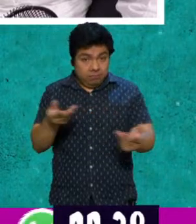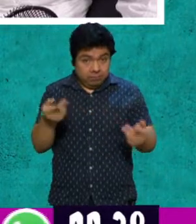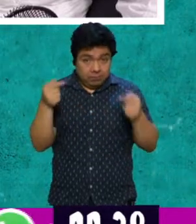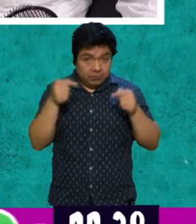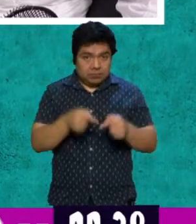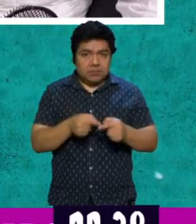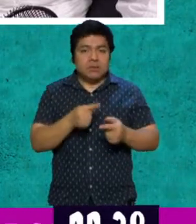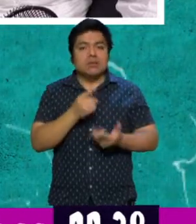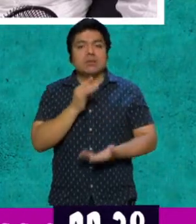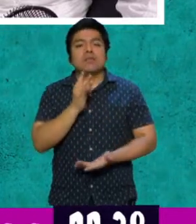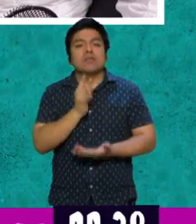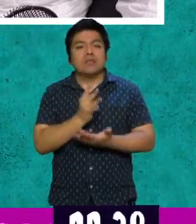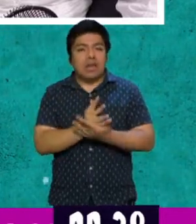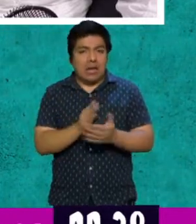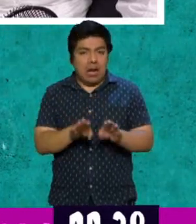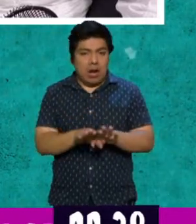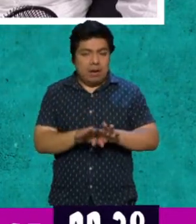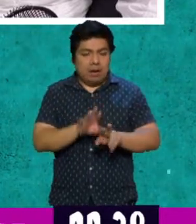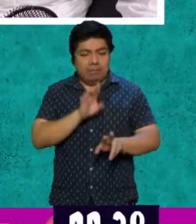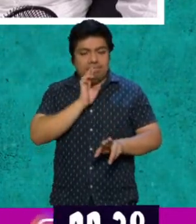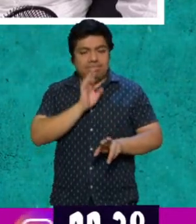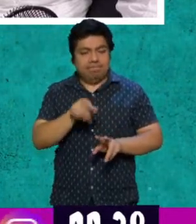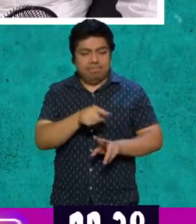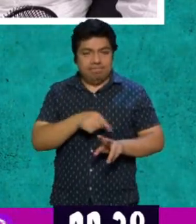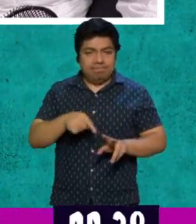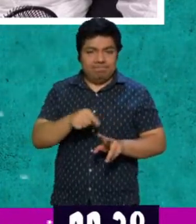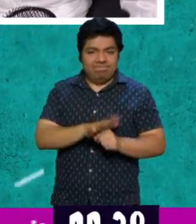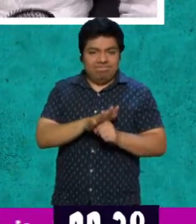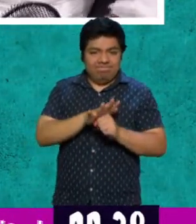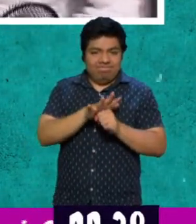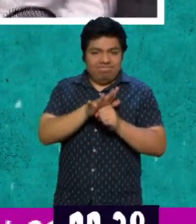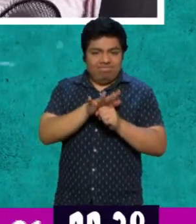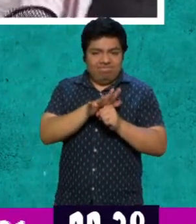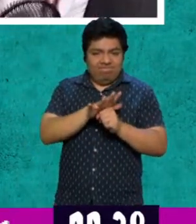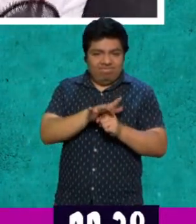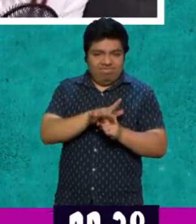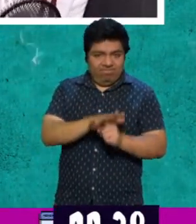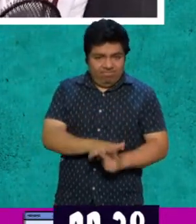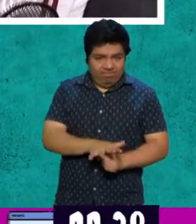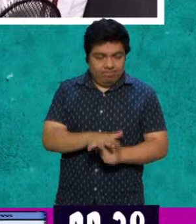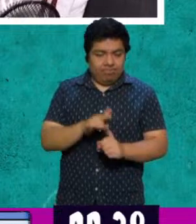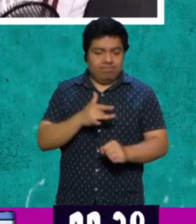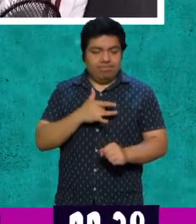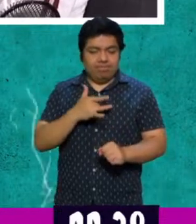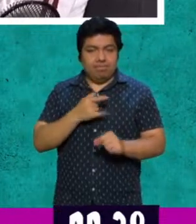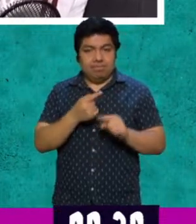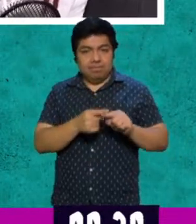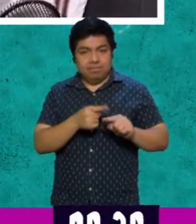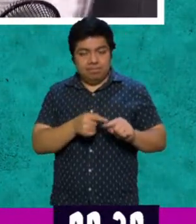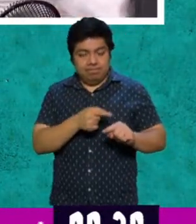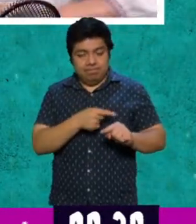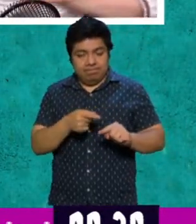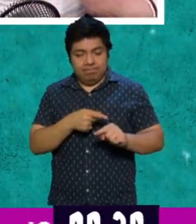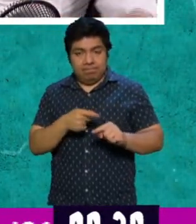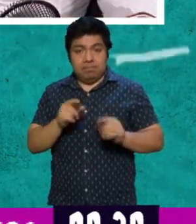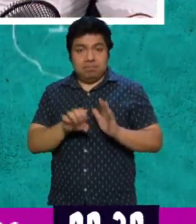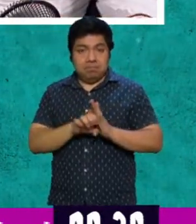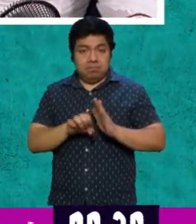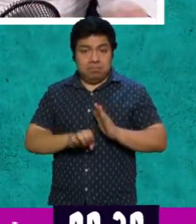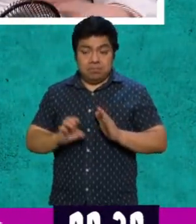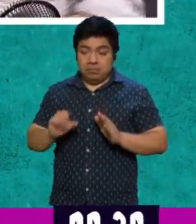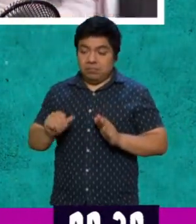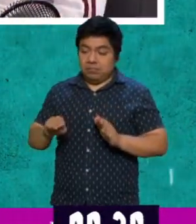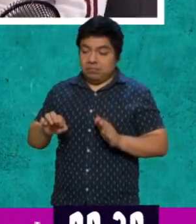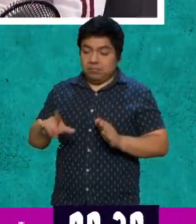son ni más ni menos que resultado de la opresión que sufrimos y que sufren los más débiles, como Camila. Camila